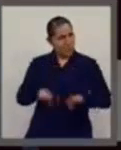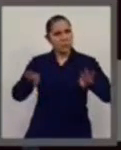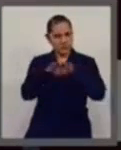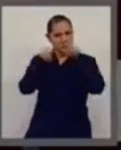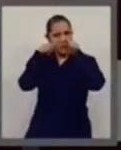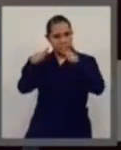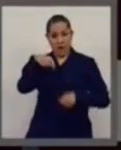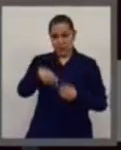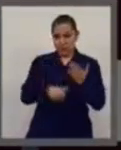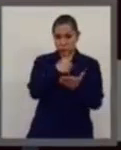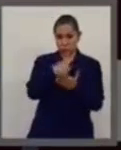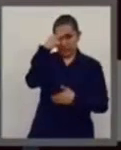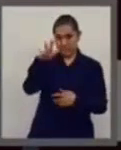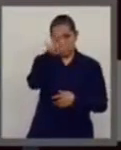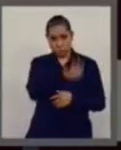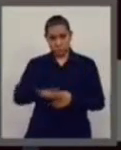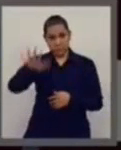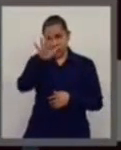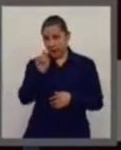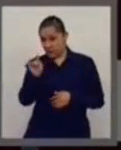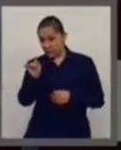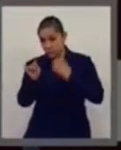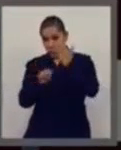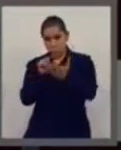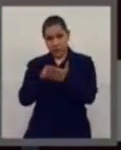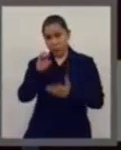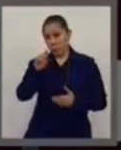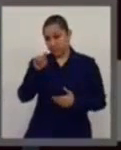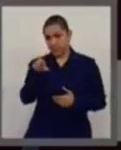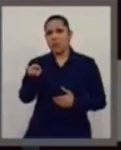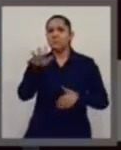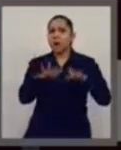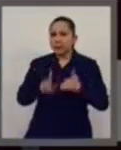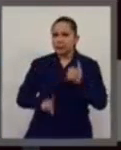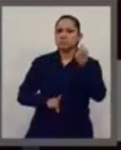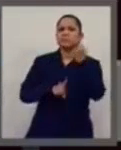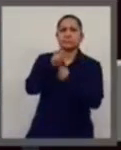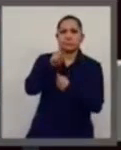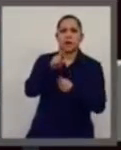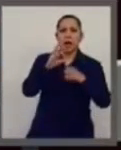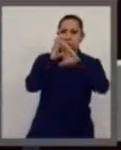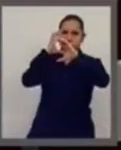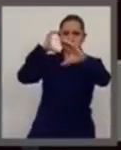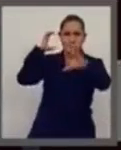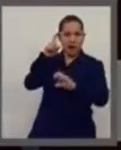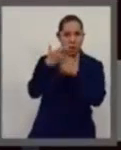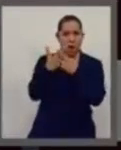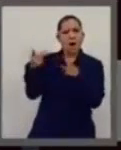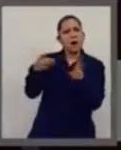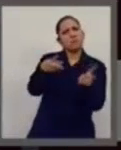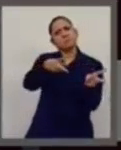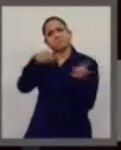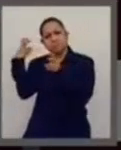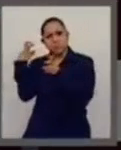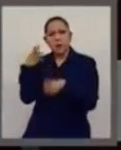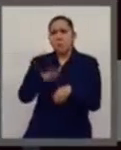en el oriente de la ciudad ya han existido conatos de violencia y secuestro de pipas e ingobernabilidad por falta de agua en